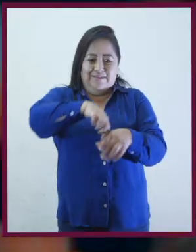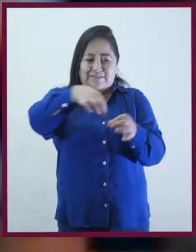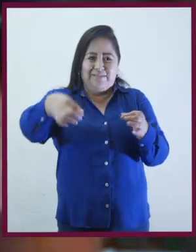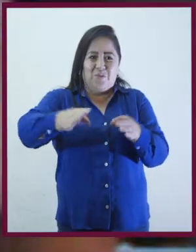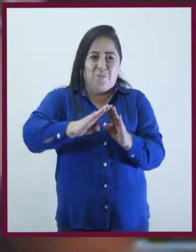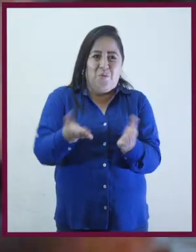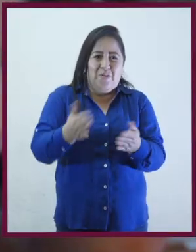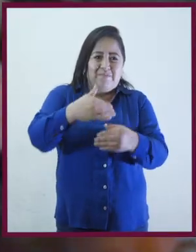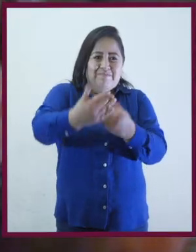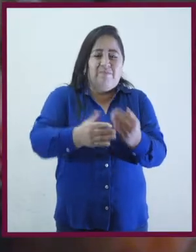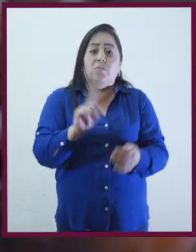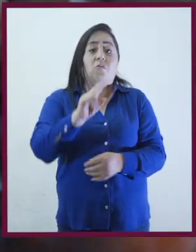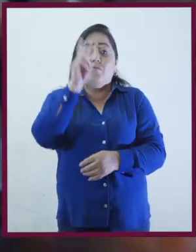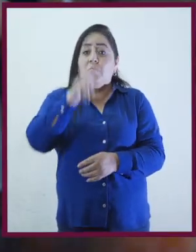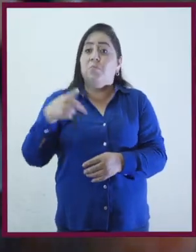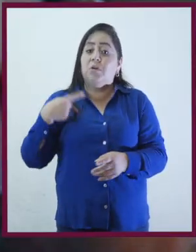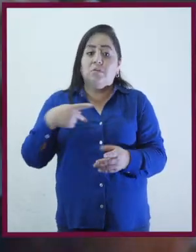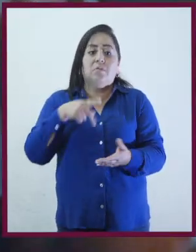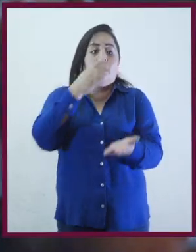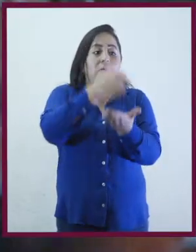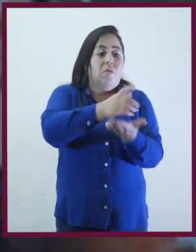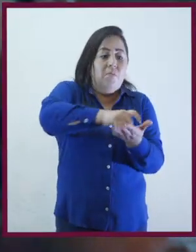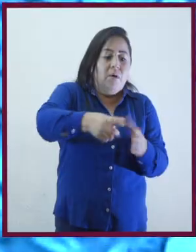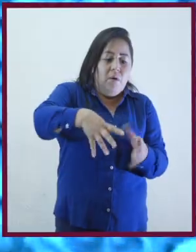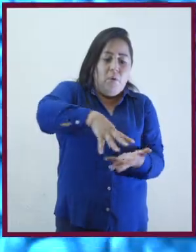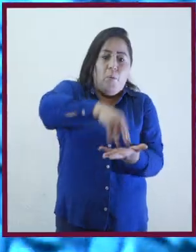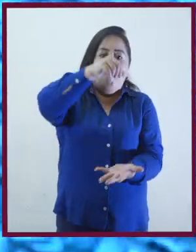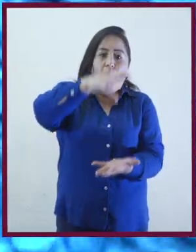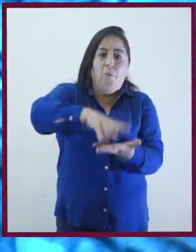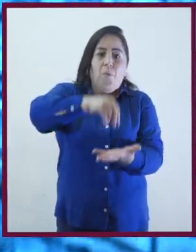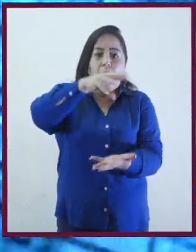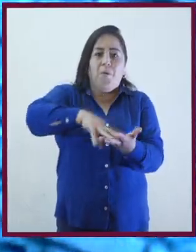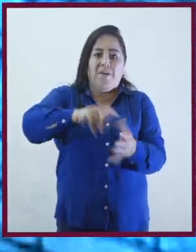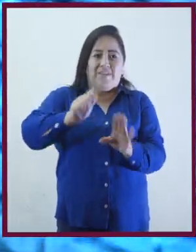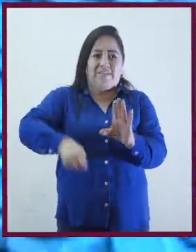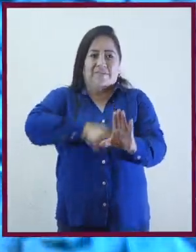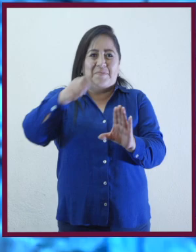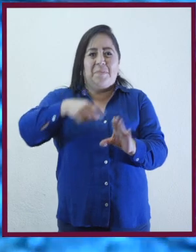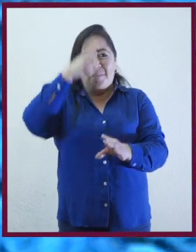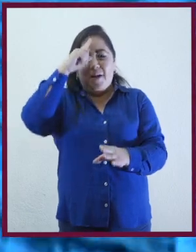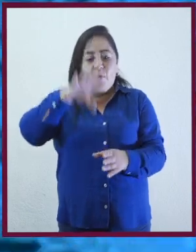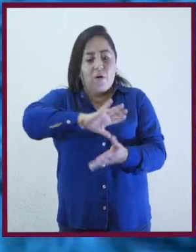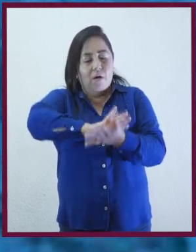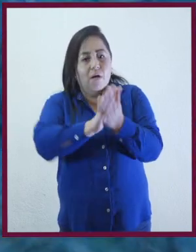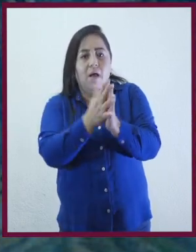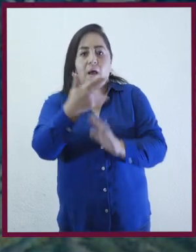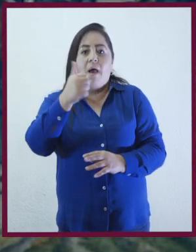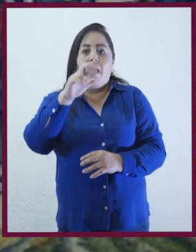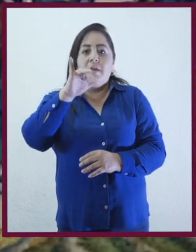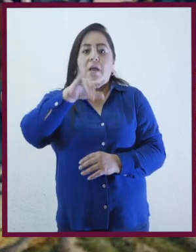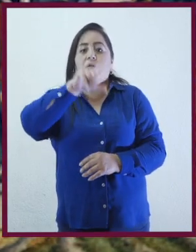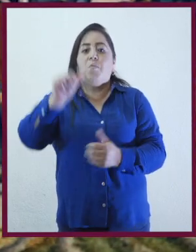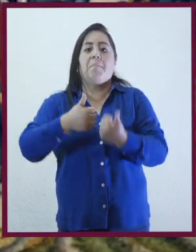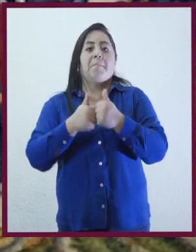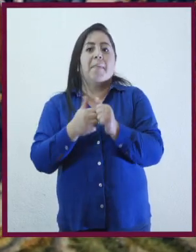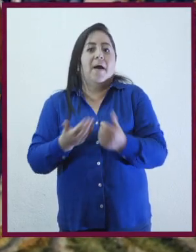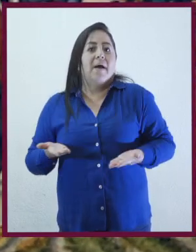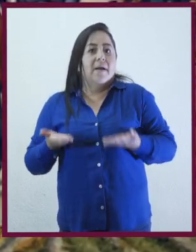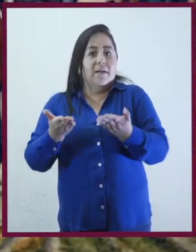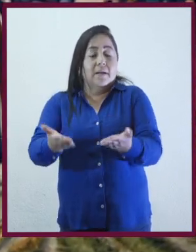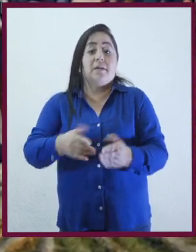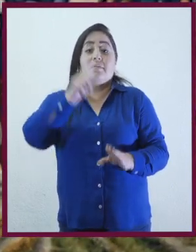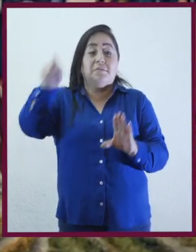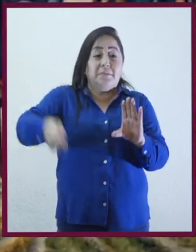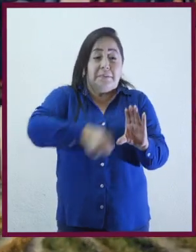gente llevaba sus propios granos a los molinos para poderlos convertir en harina y después hornear el pan casero. Los